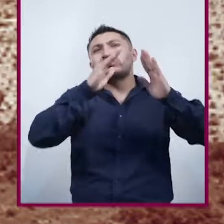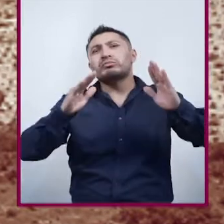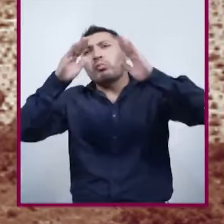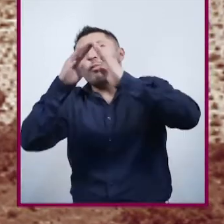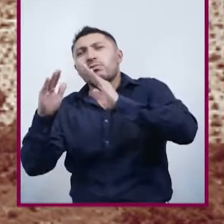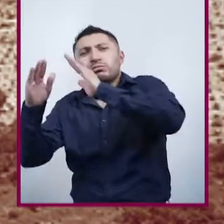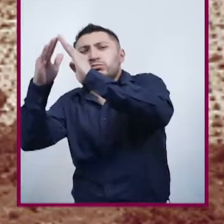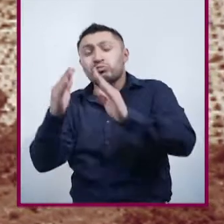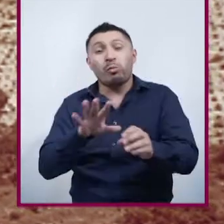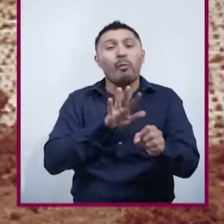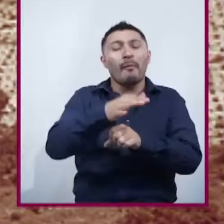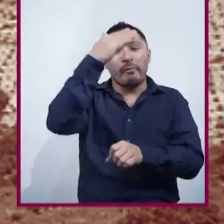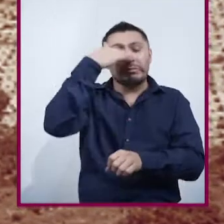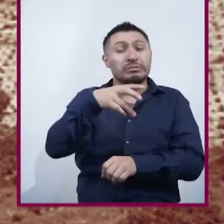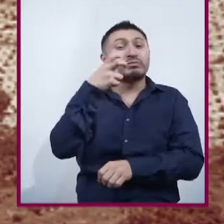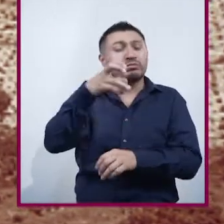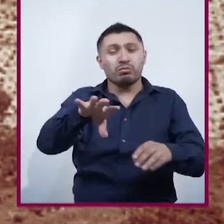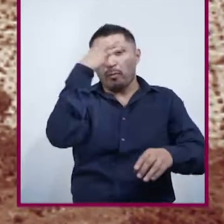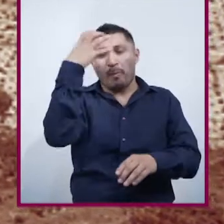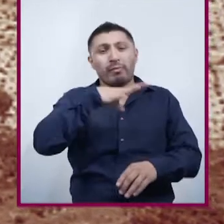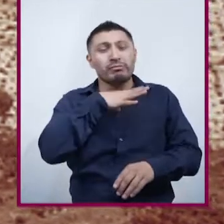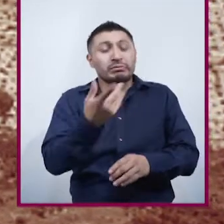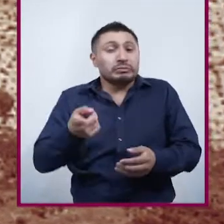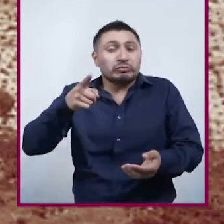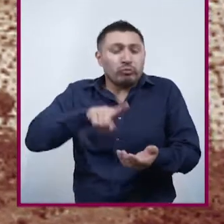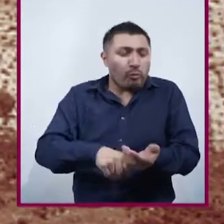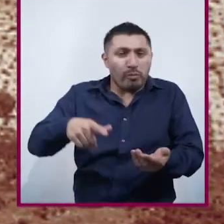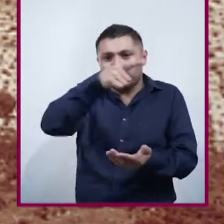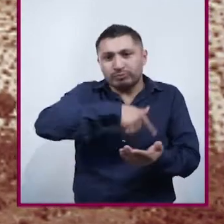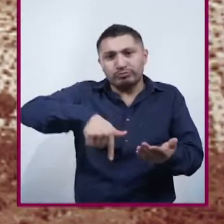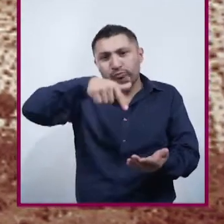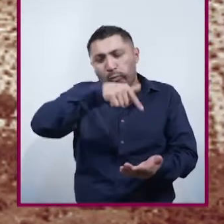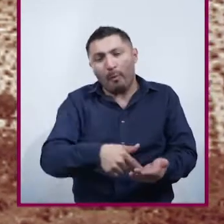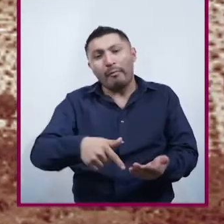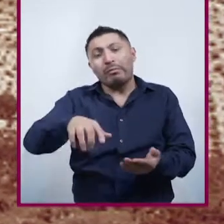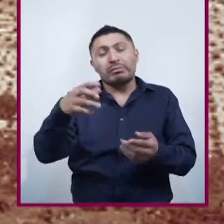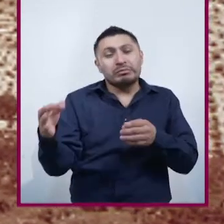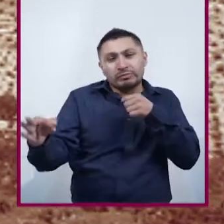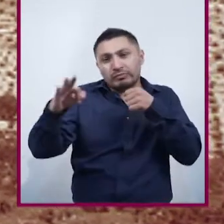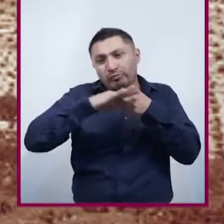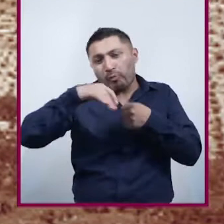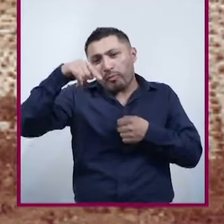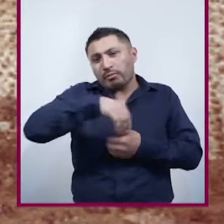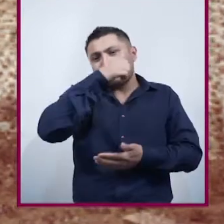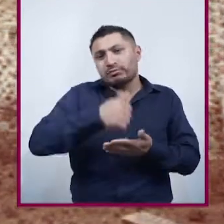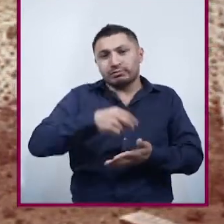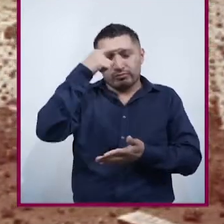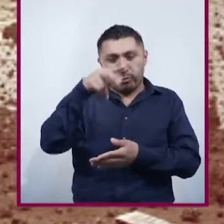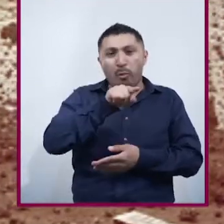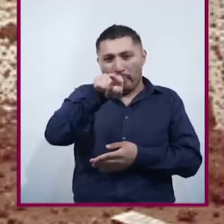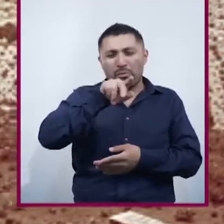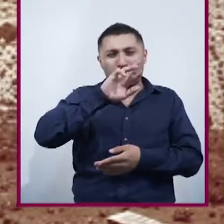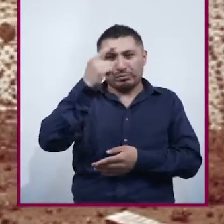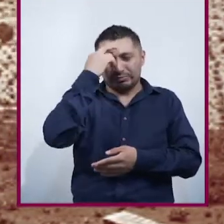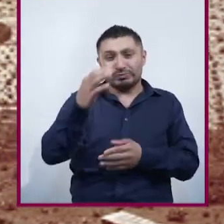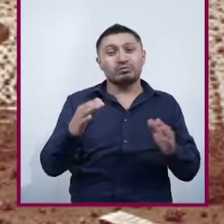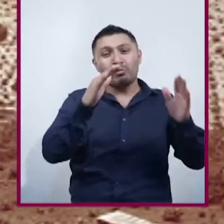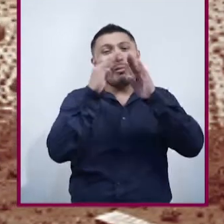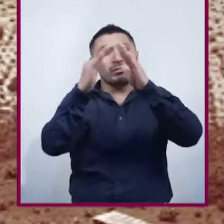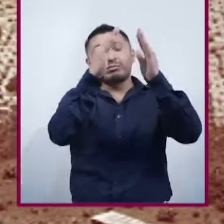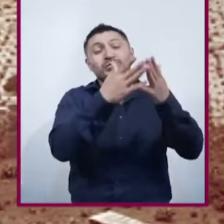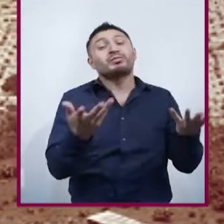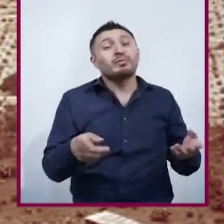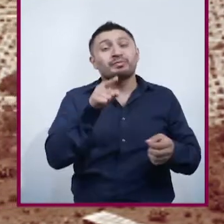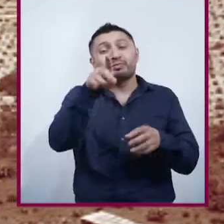montañas. Lo que sabemos de esta foto es que pertenece a un lugar cerca de la Ciudad de México. ¿Reconoces esos